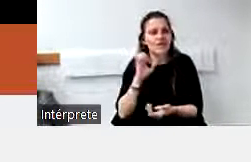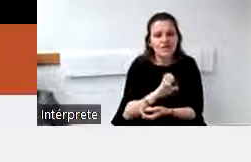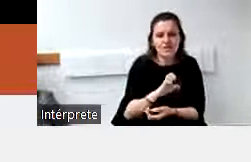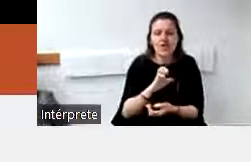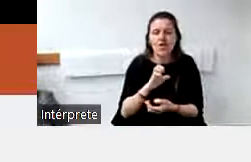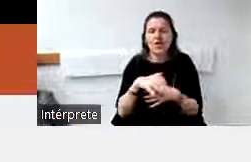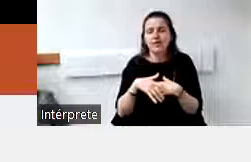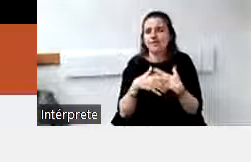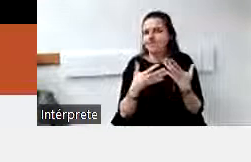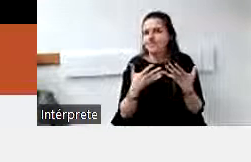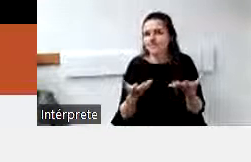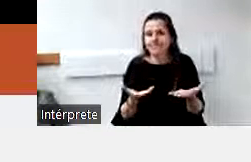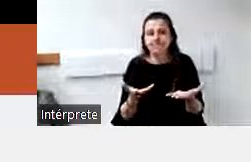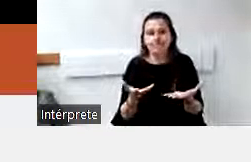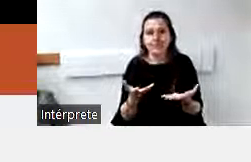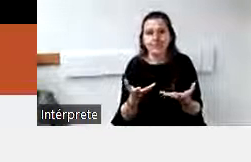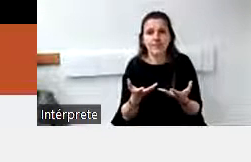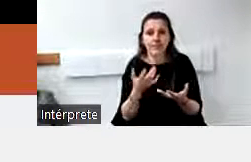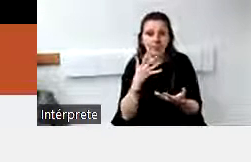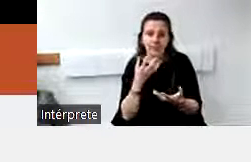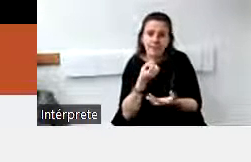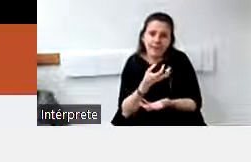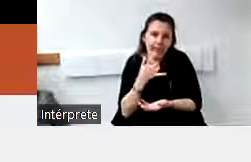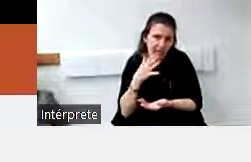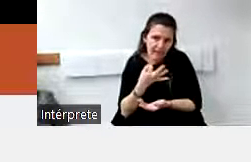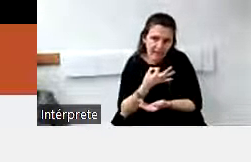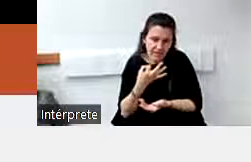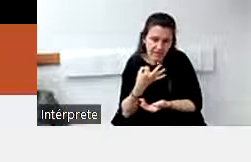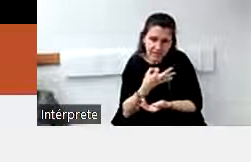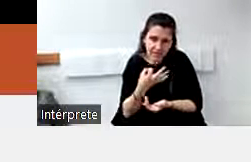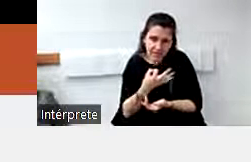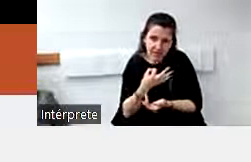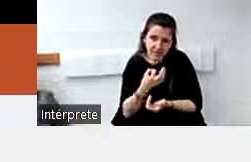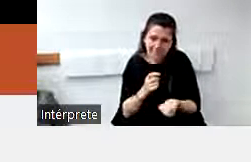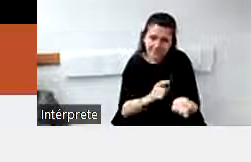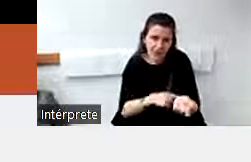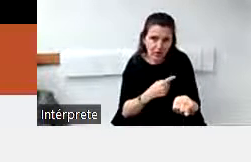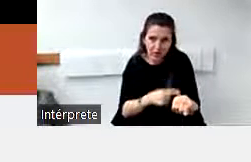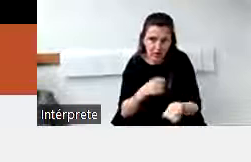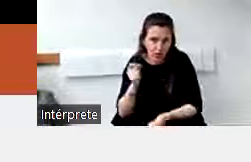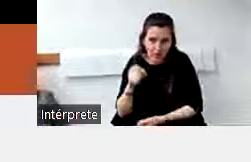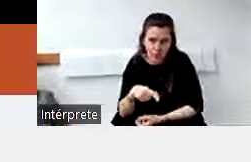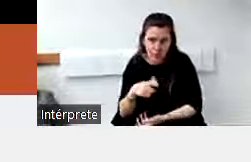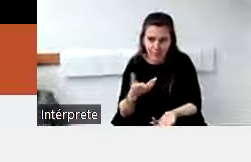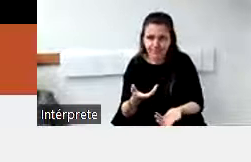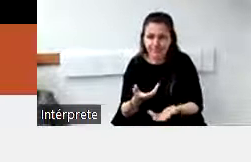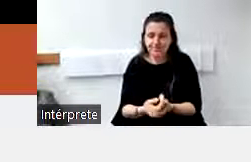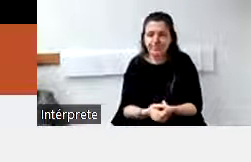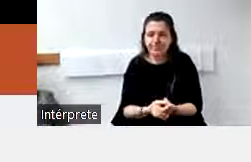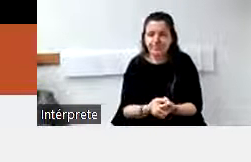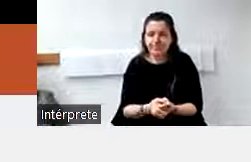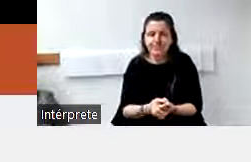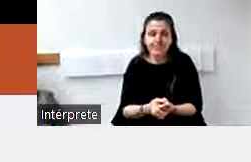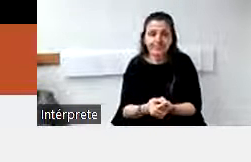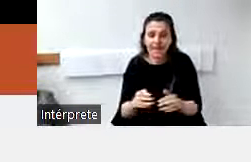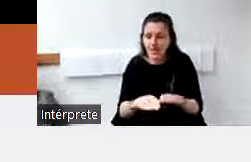como ustedes ven, es una moneda más corriente que para los niños y las